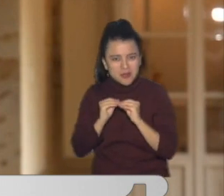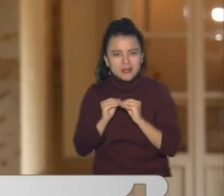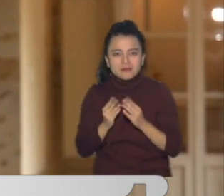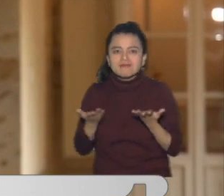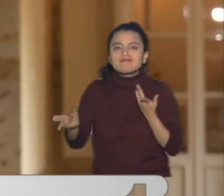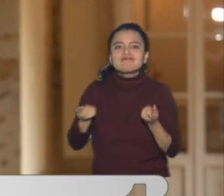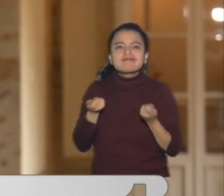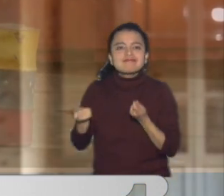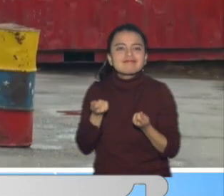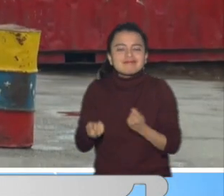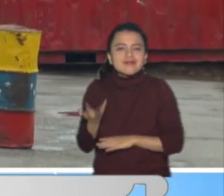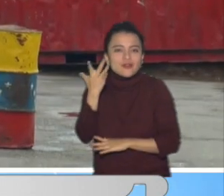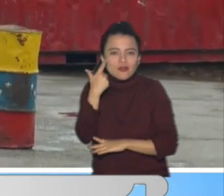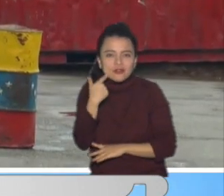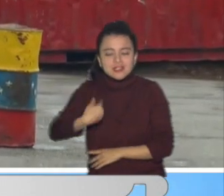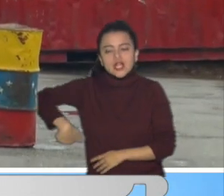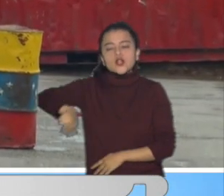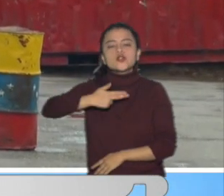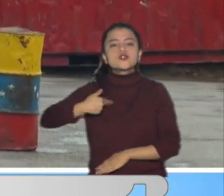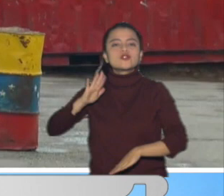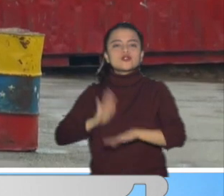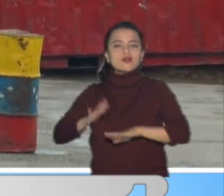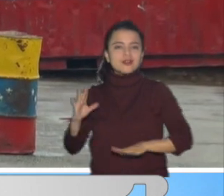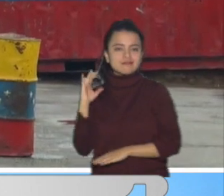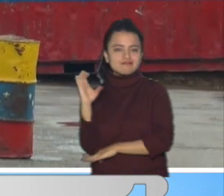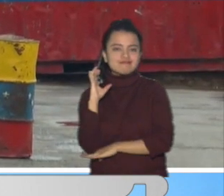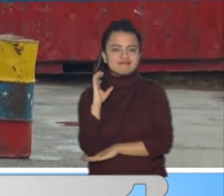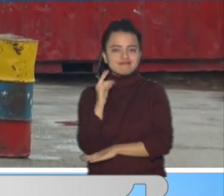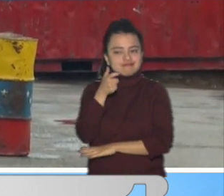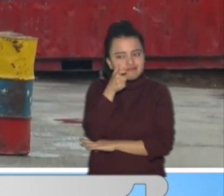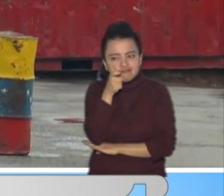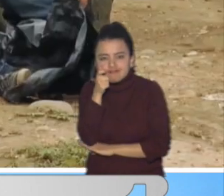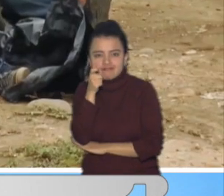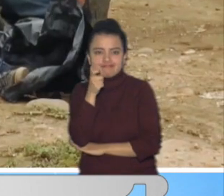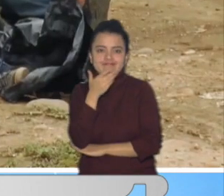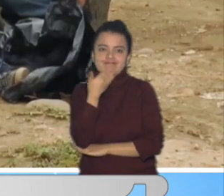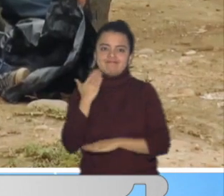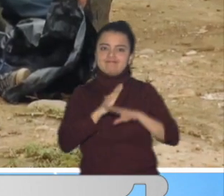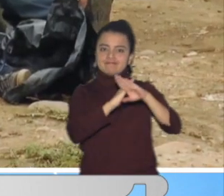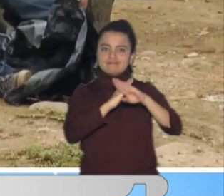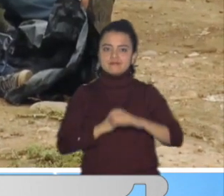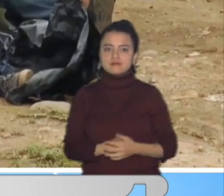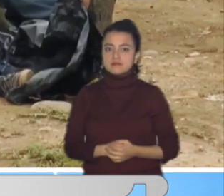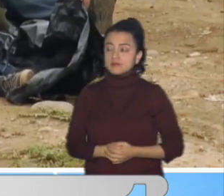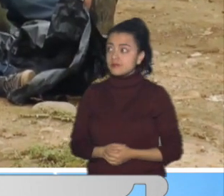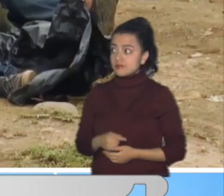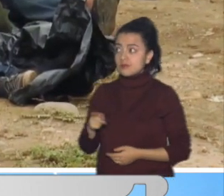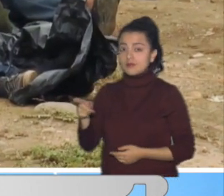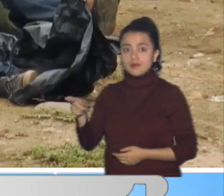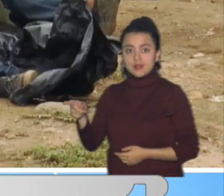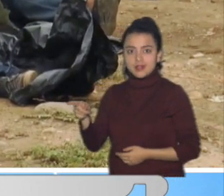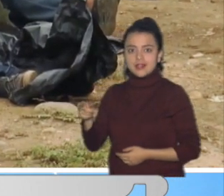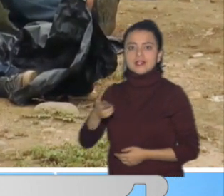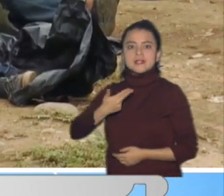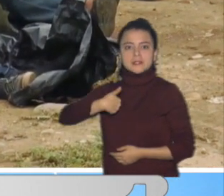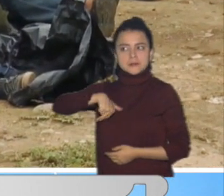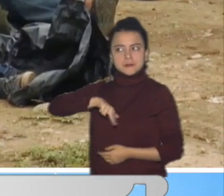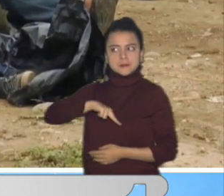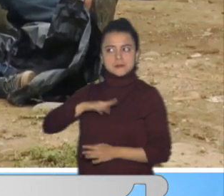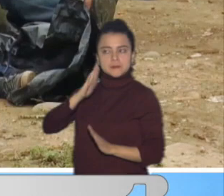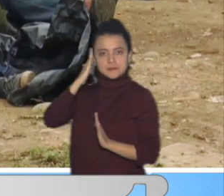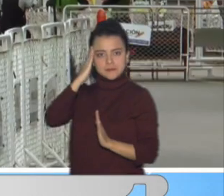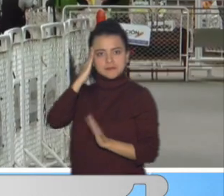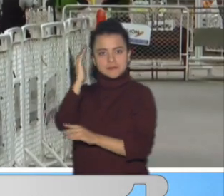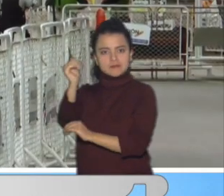dinámicas particulares que, como siempre, nos toca a nosotros revisarlo desde la perspectiva colombiana. Precisamente, al no tener una relación